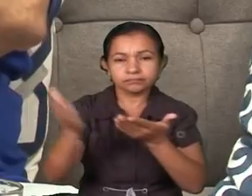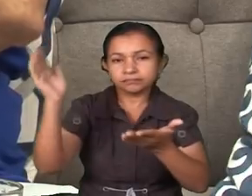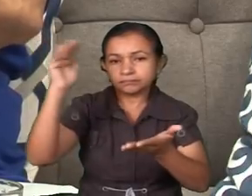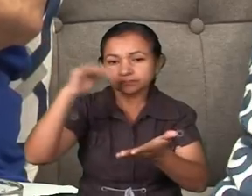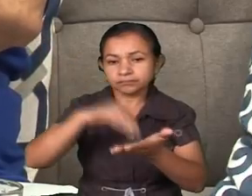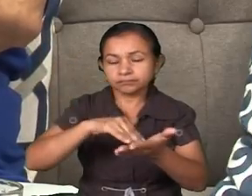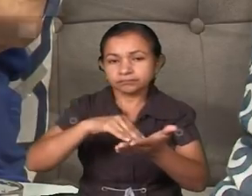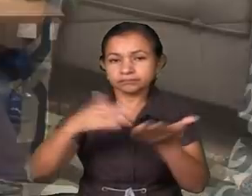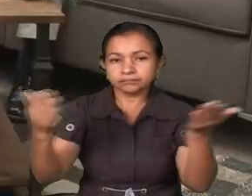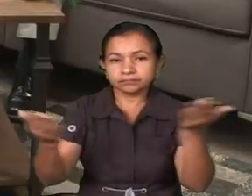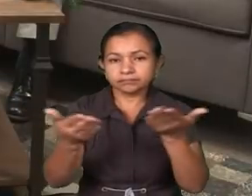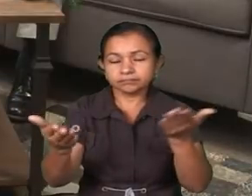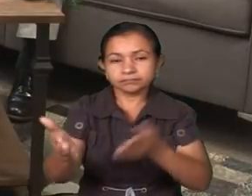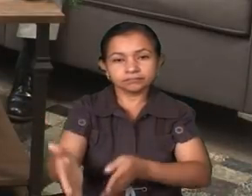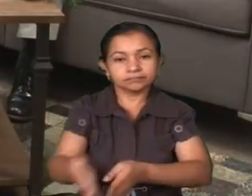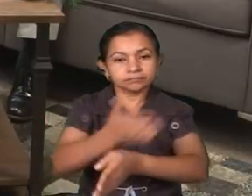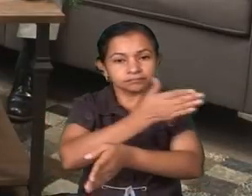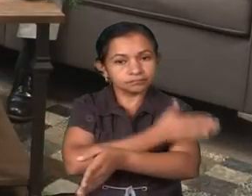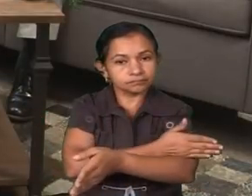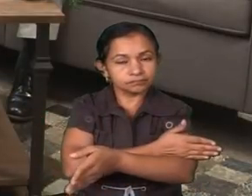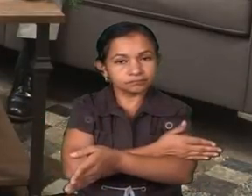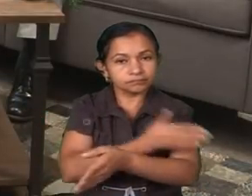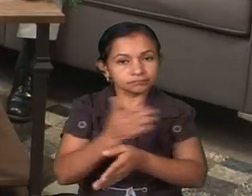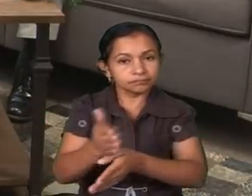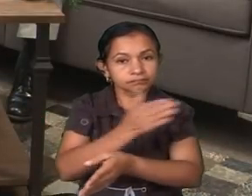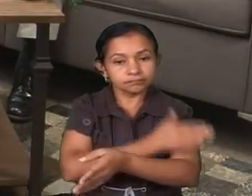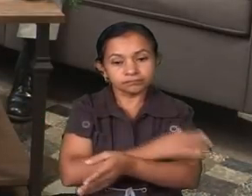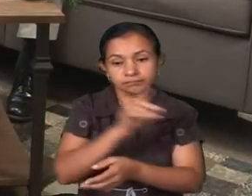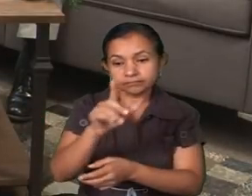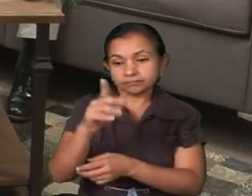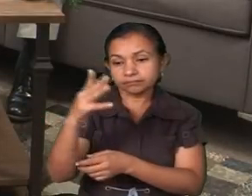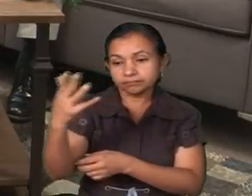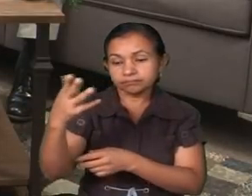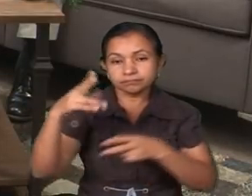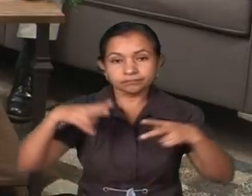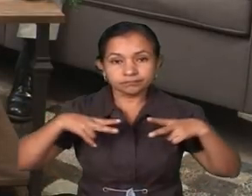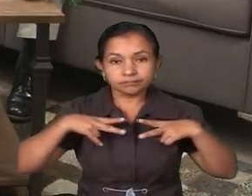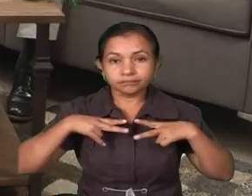a como éramos antes del 19 de abril.